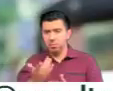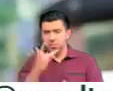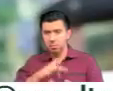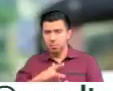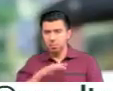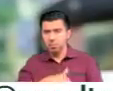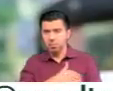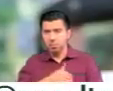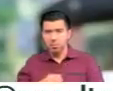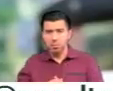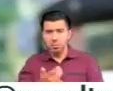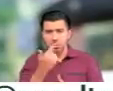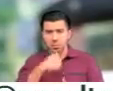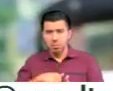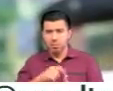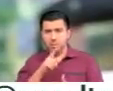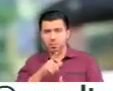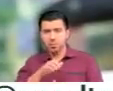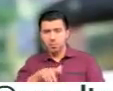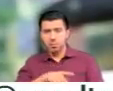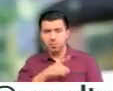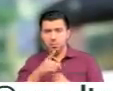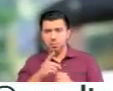que pueda venir el desarrollo, que